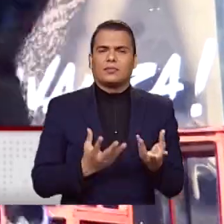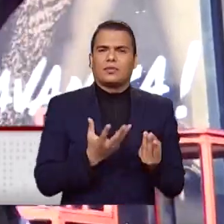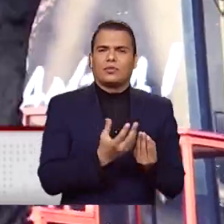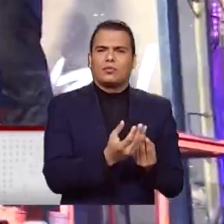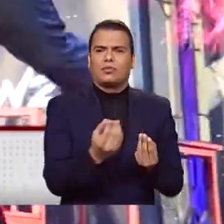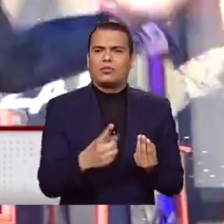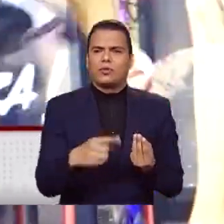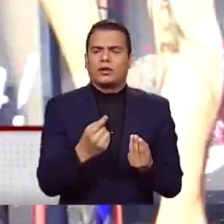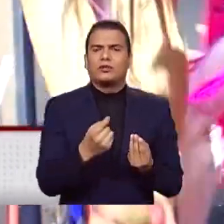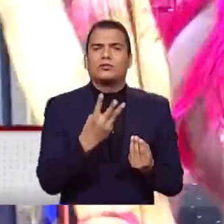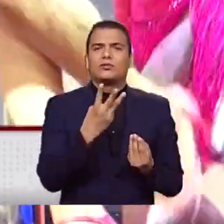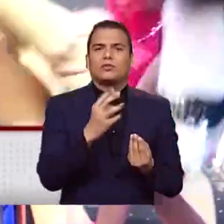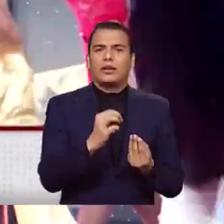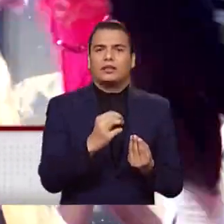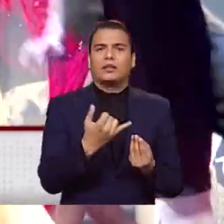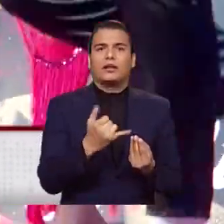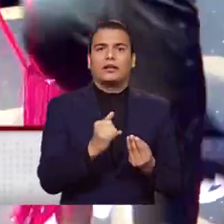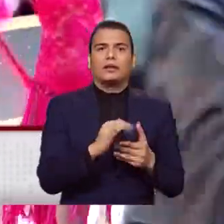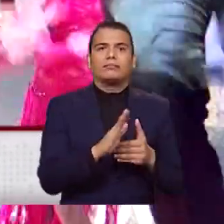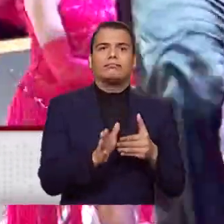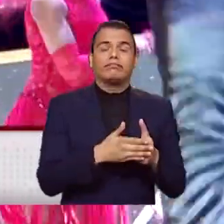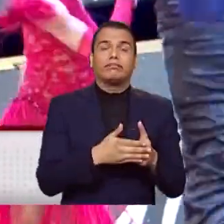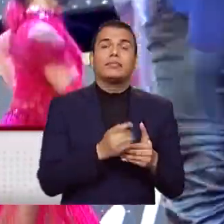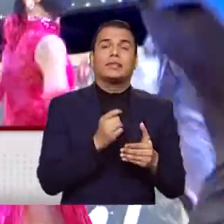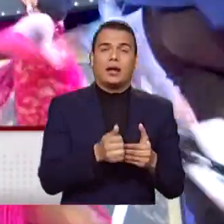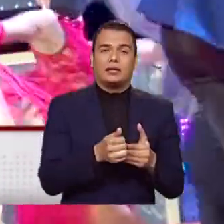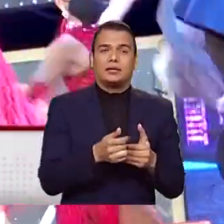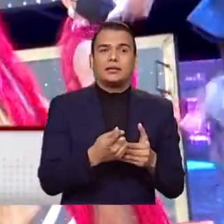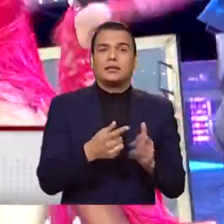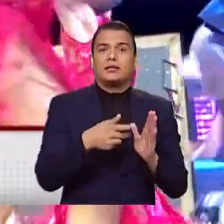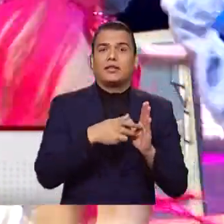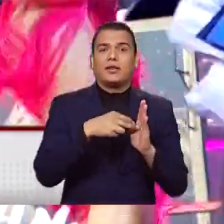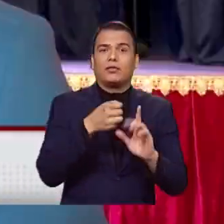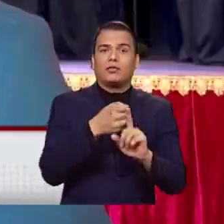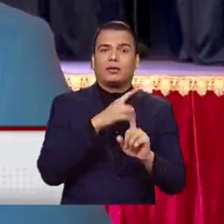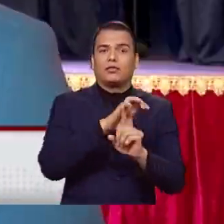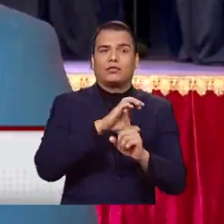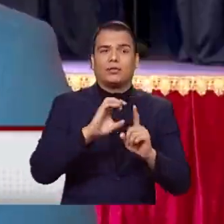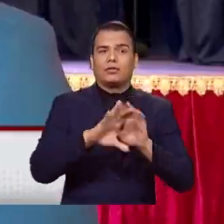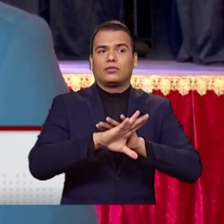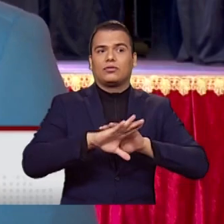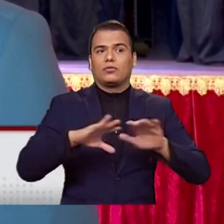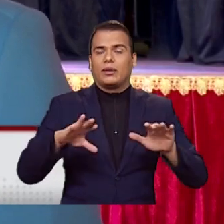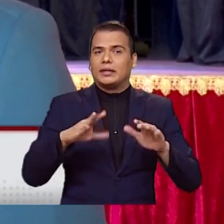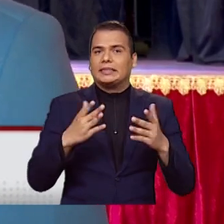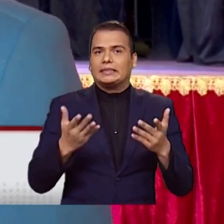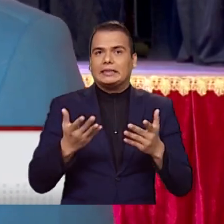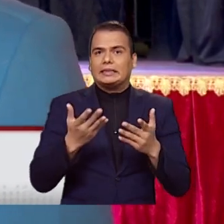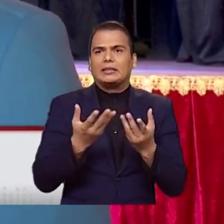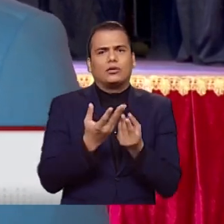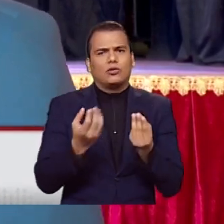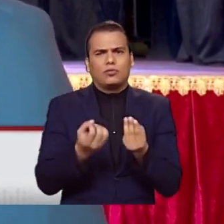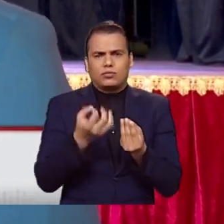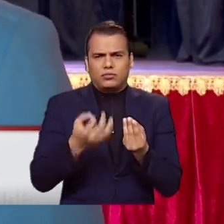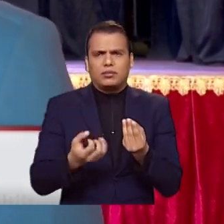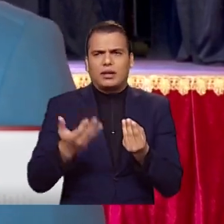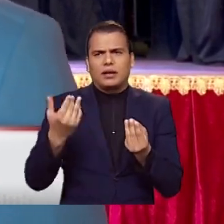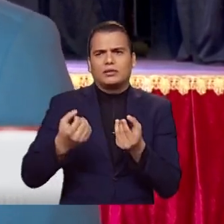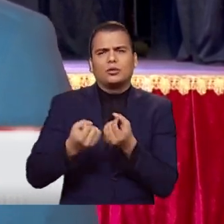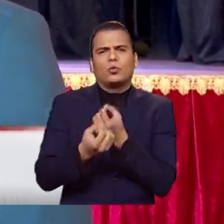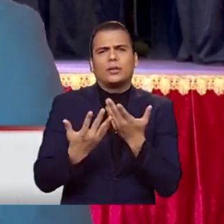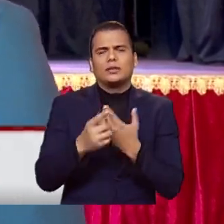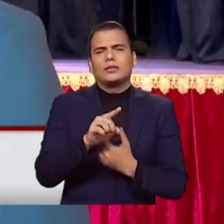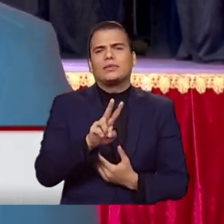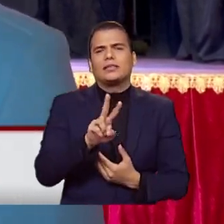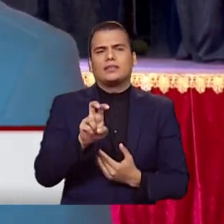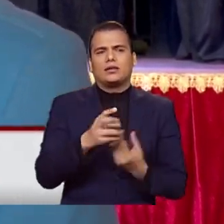127 escuelas de salsa han cerrado y con ellas su aporte cultural. Hay que reinventarse, hay que continuar y no podemos parar